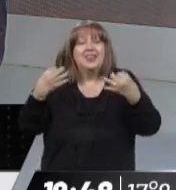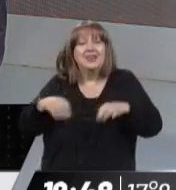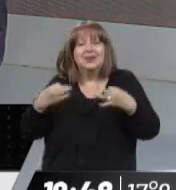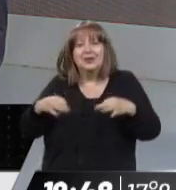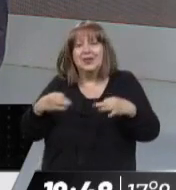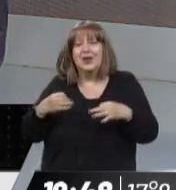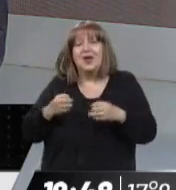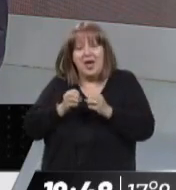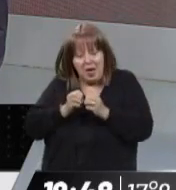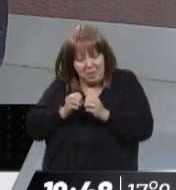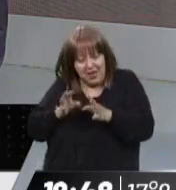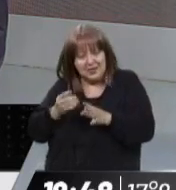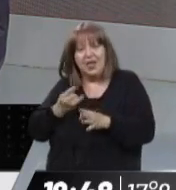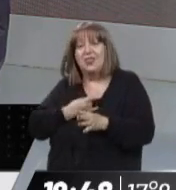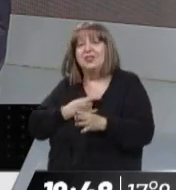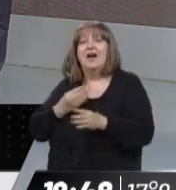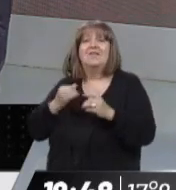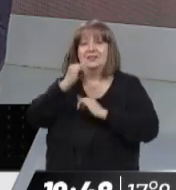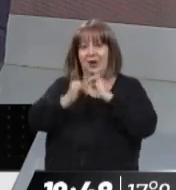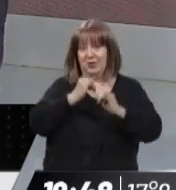van a poder creer. Bueno, sí, a lo mejor sí. Mira.